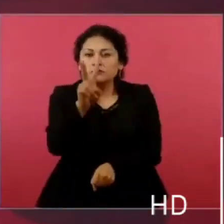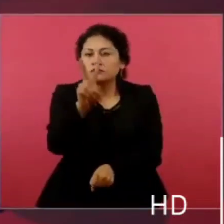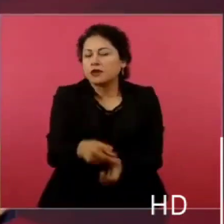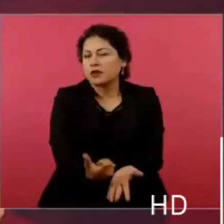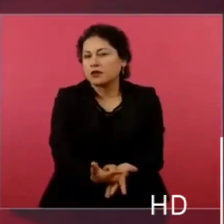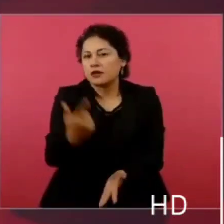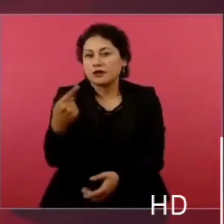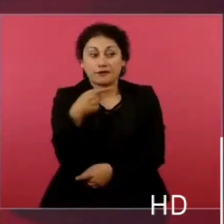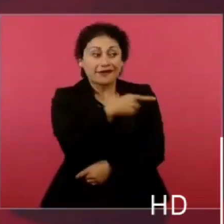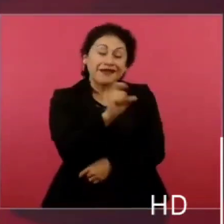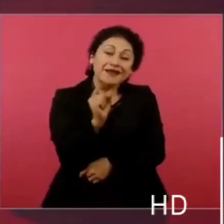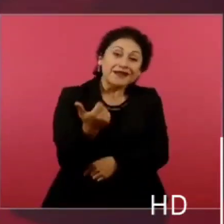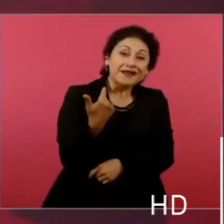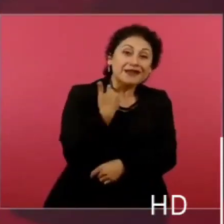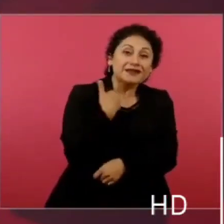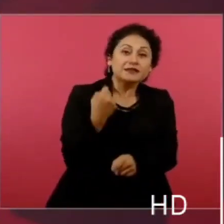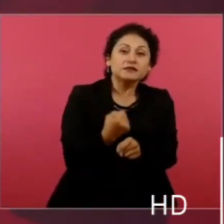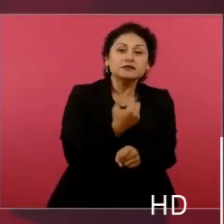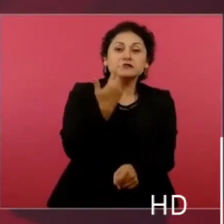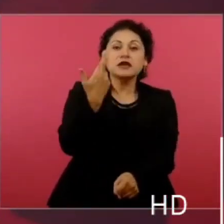Calderón,